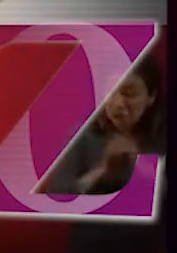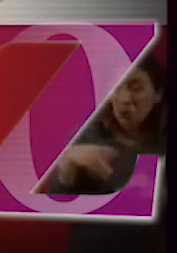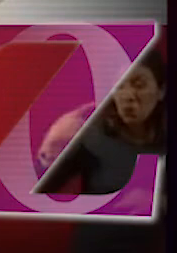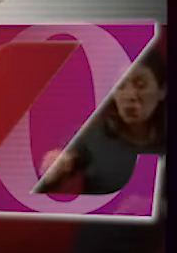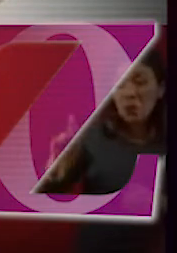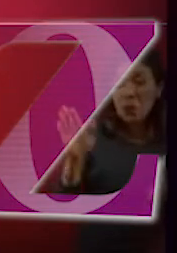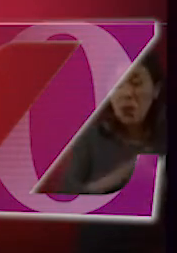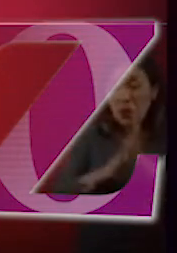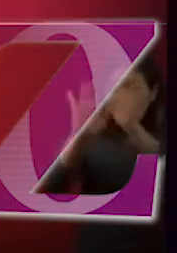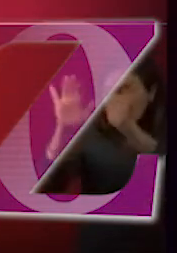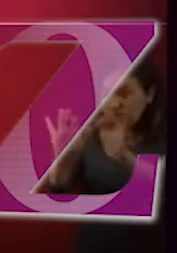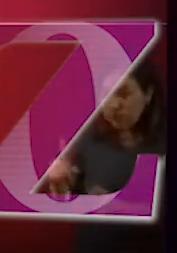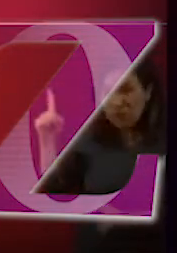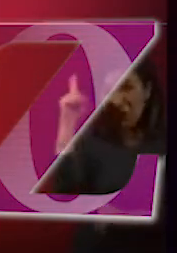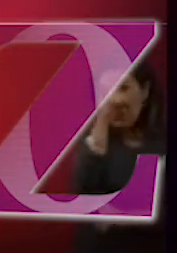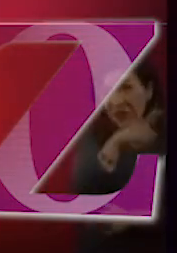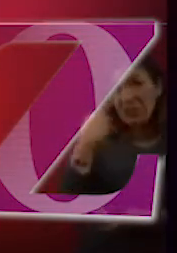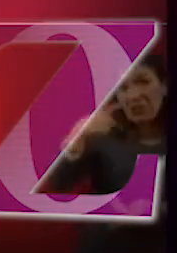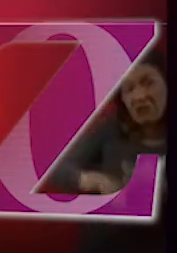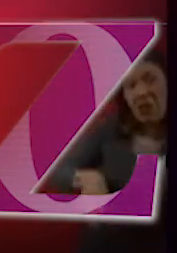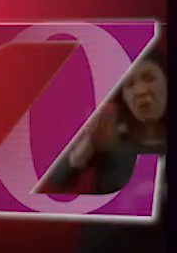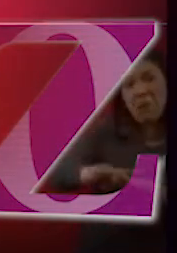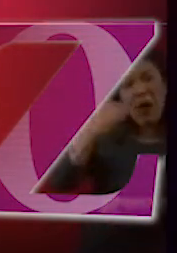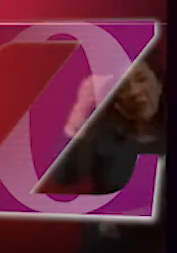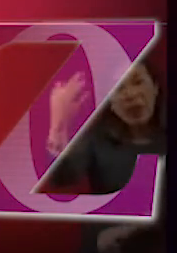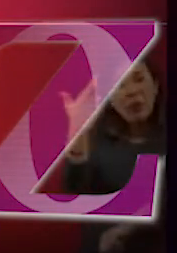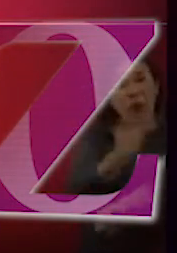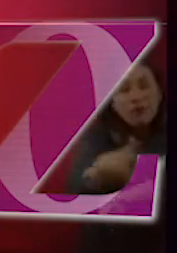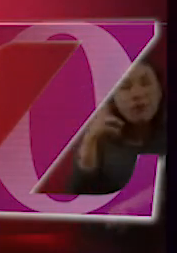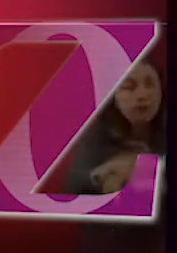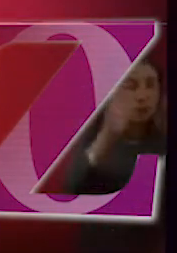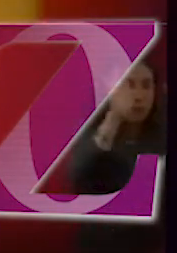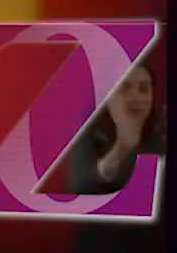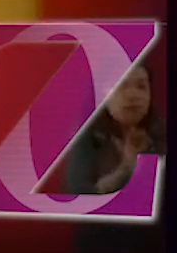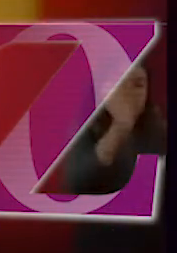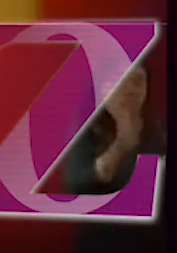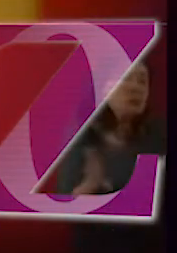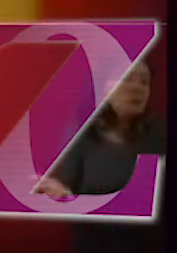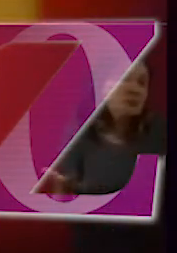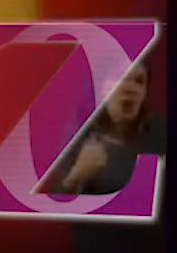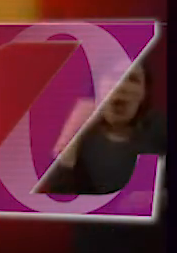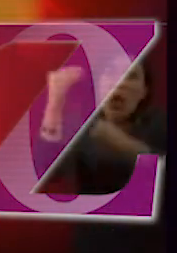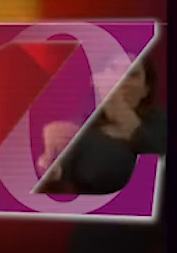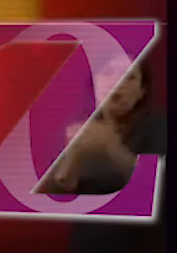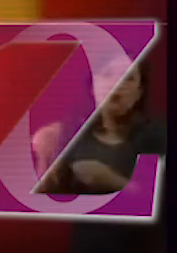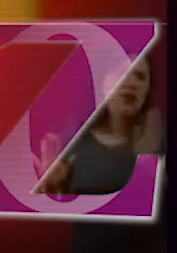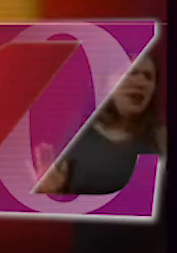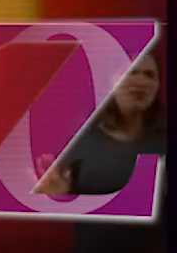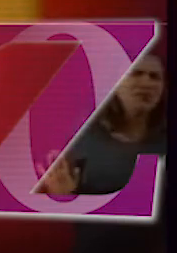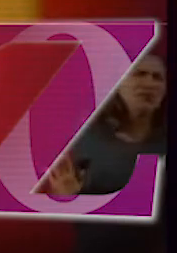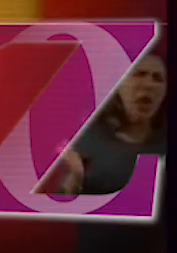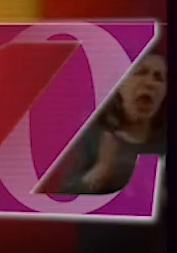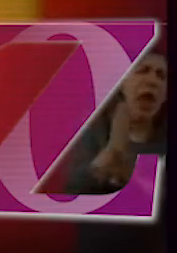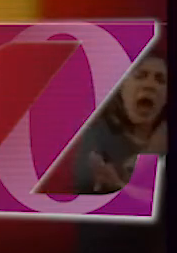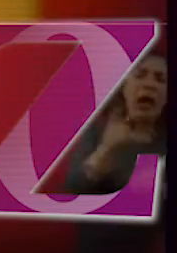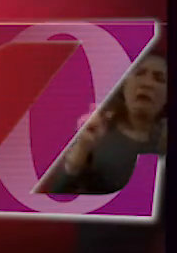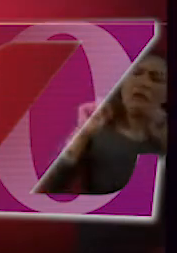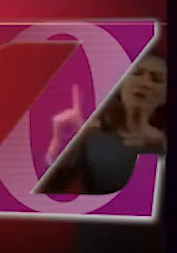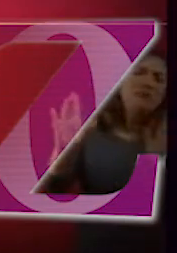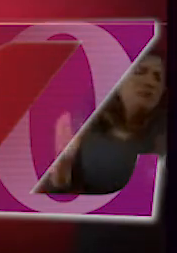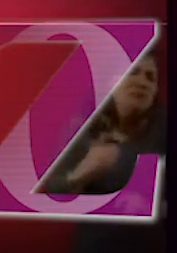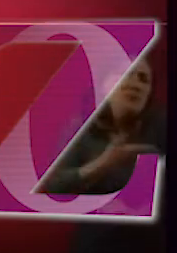prácticamente se mofa y desdeña un documento muy importante que firmaron